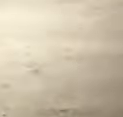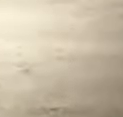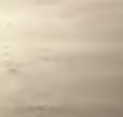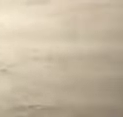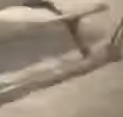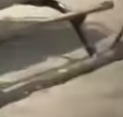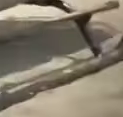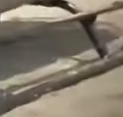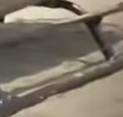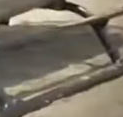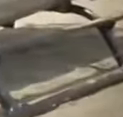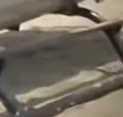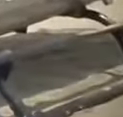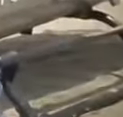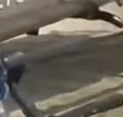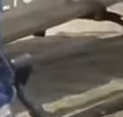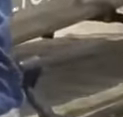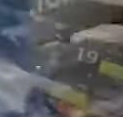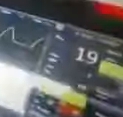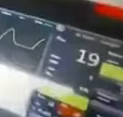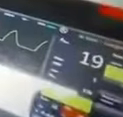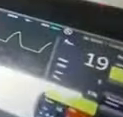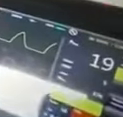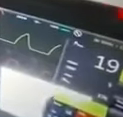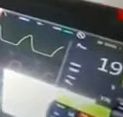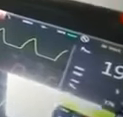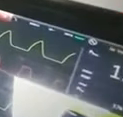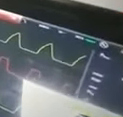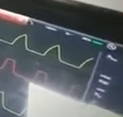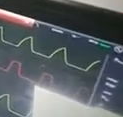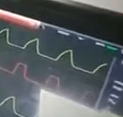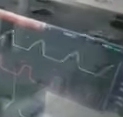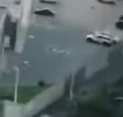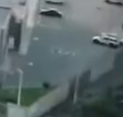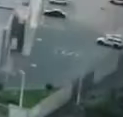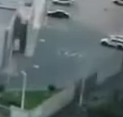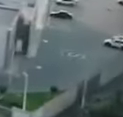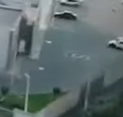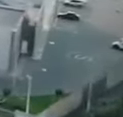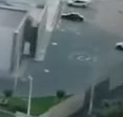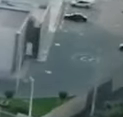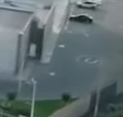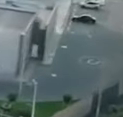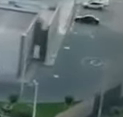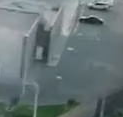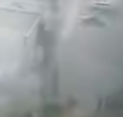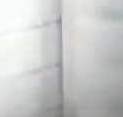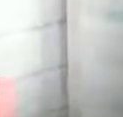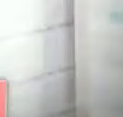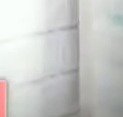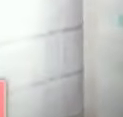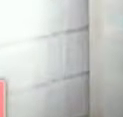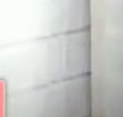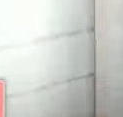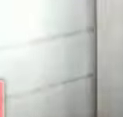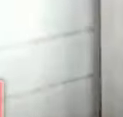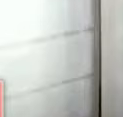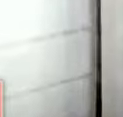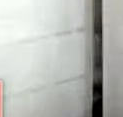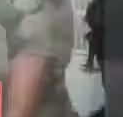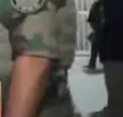escaseaba el oxígeno medicinal, este llegue a hospitales en todos los rincones del país. Realizó un trabajo de